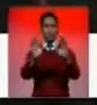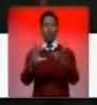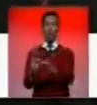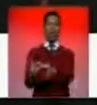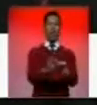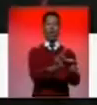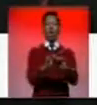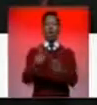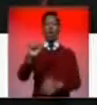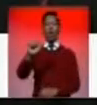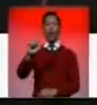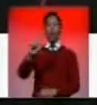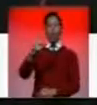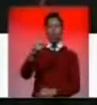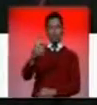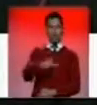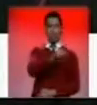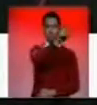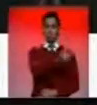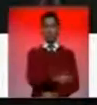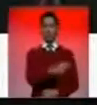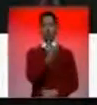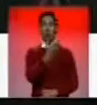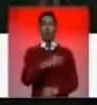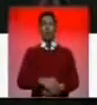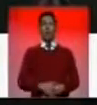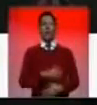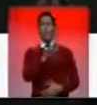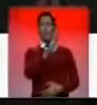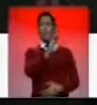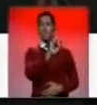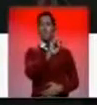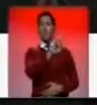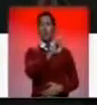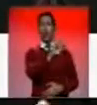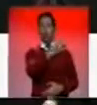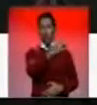entre Alex Bravo y este señor Borel, Leonardo Borel,